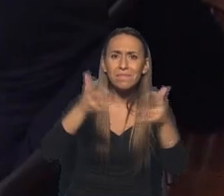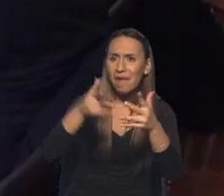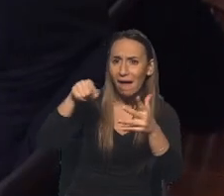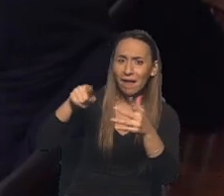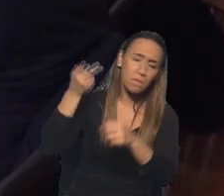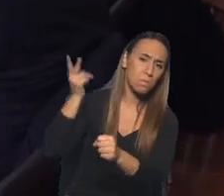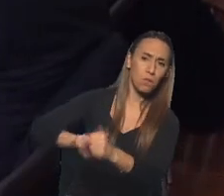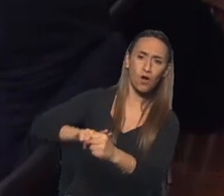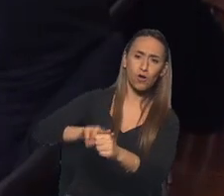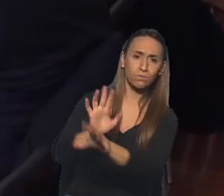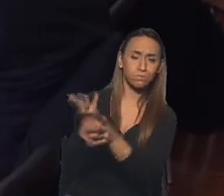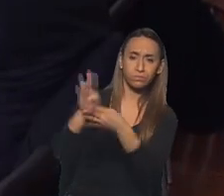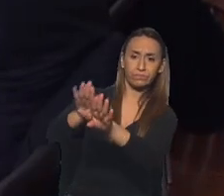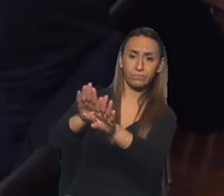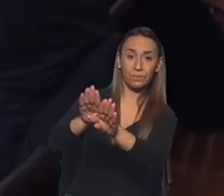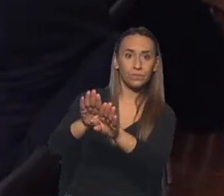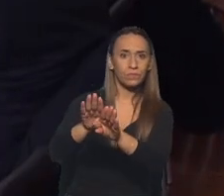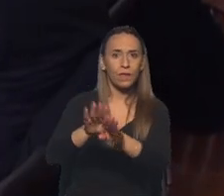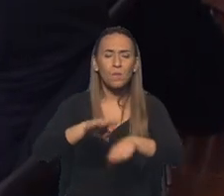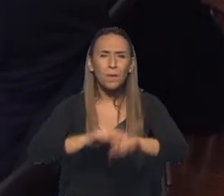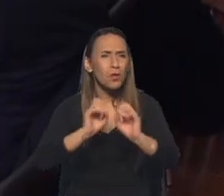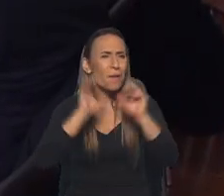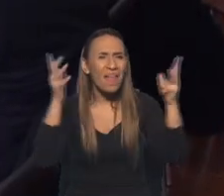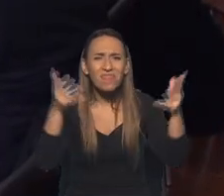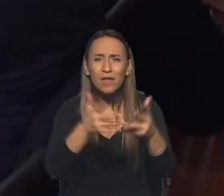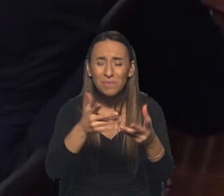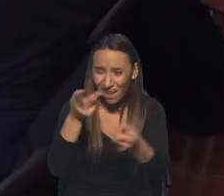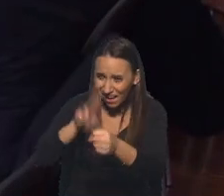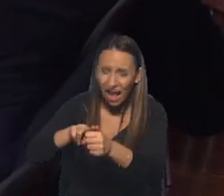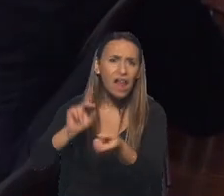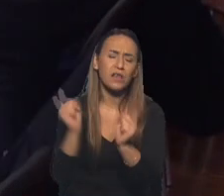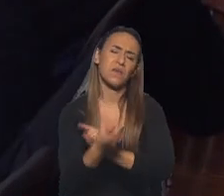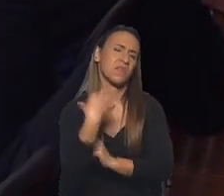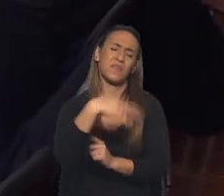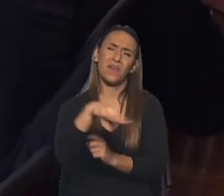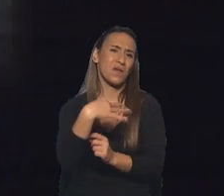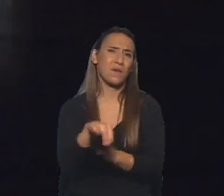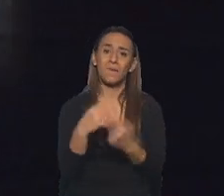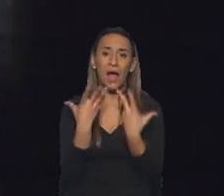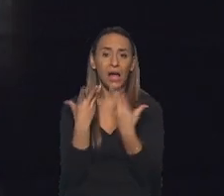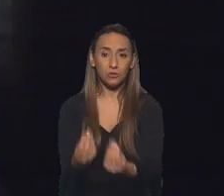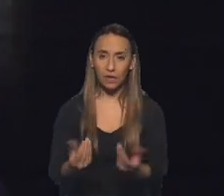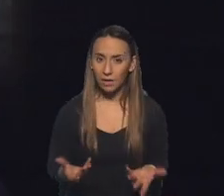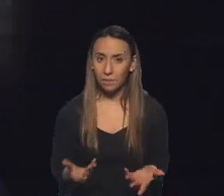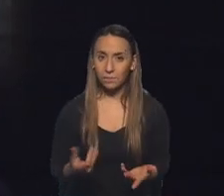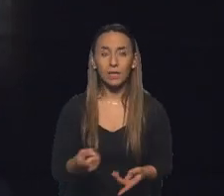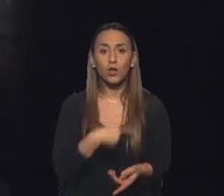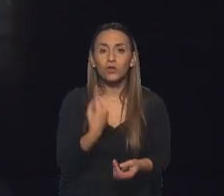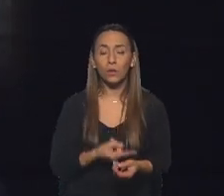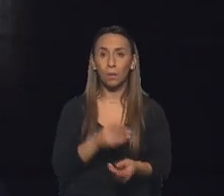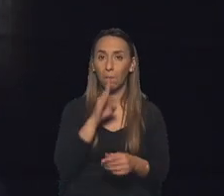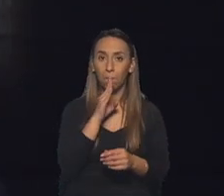cuando la solidaridad de la más necesaria que nunca cuánto tiempo más vamos a mirar esto